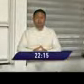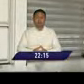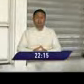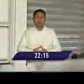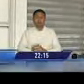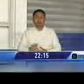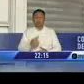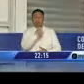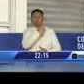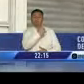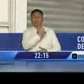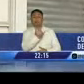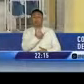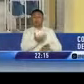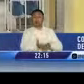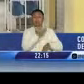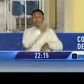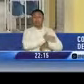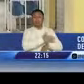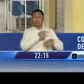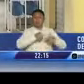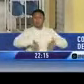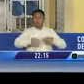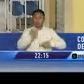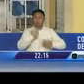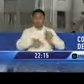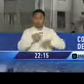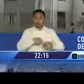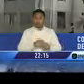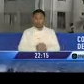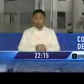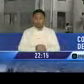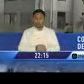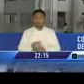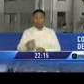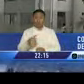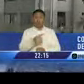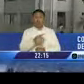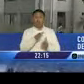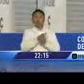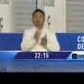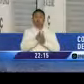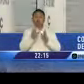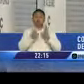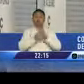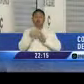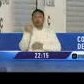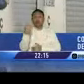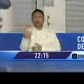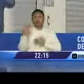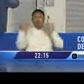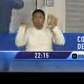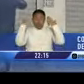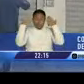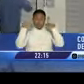Esto es lo que queda de lo que un día fue una zona comercial frente a los bloques de Sociovivienda 1 en Guayaquil.